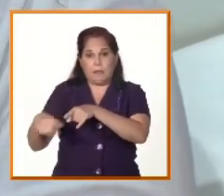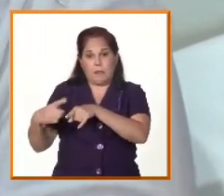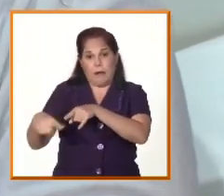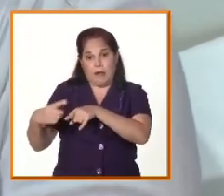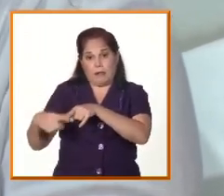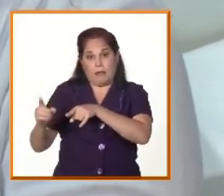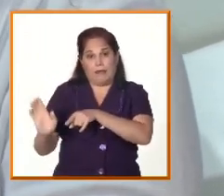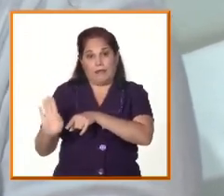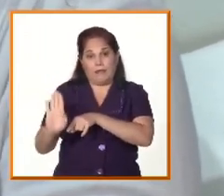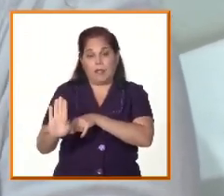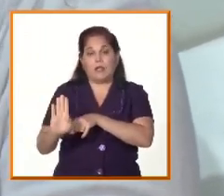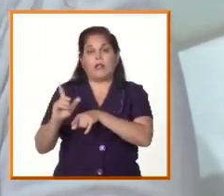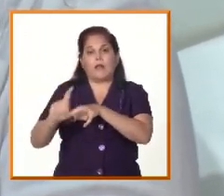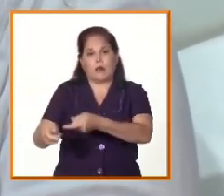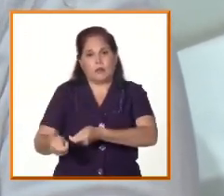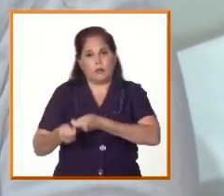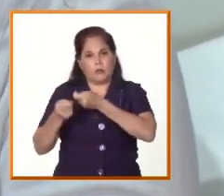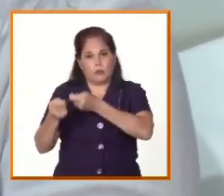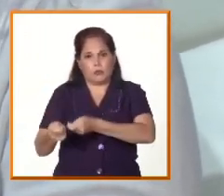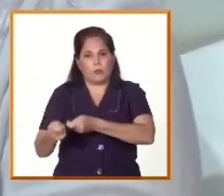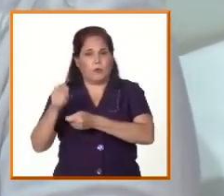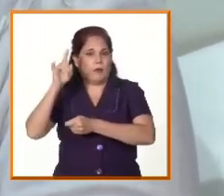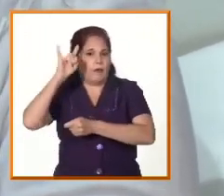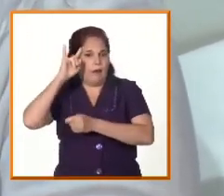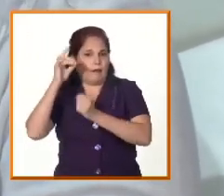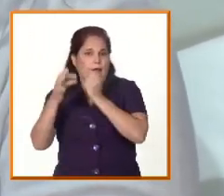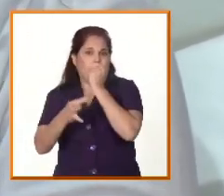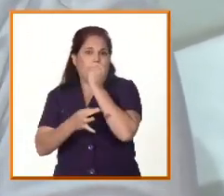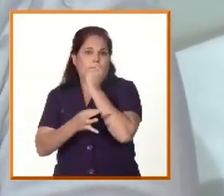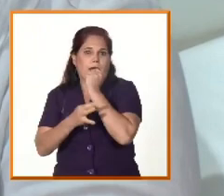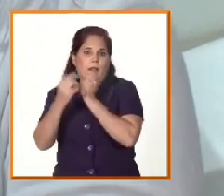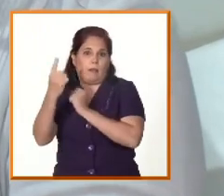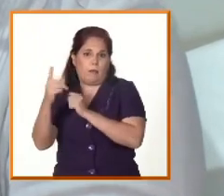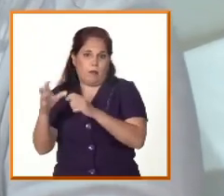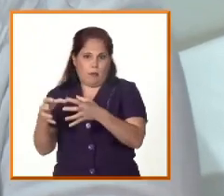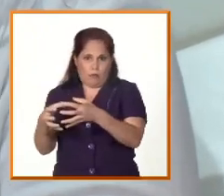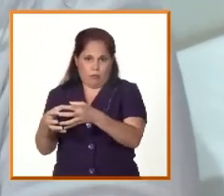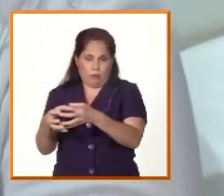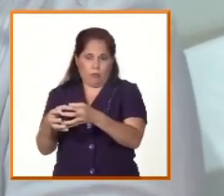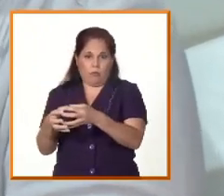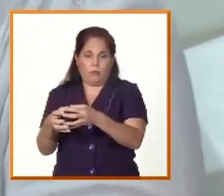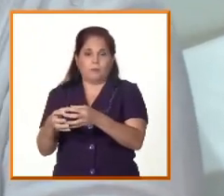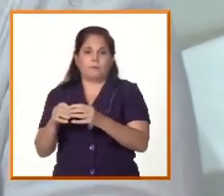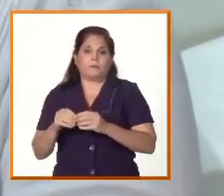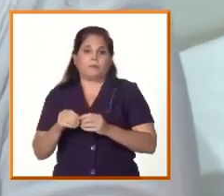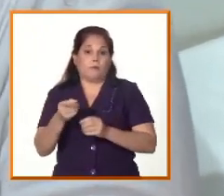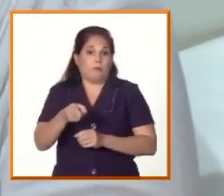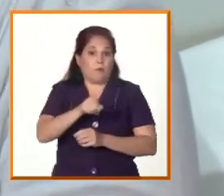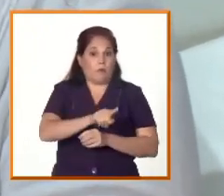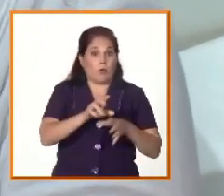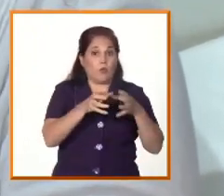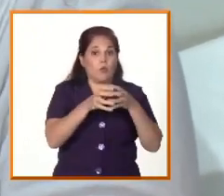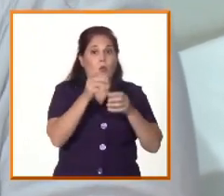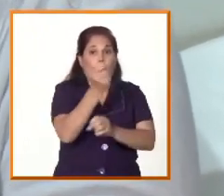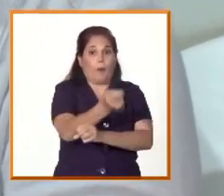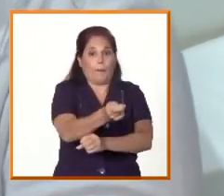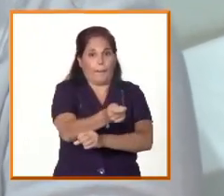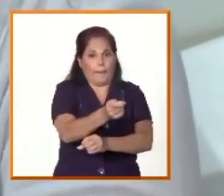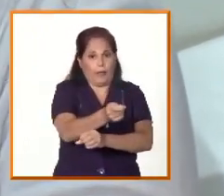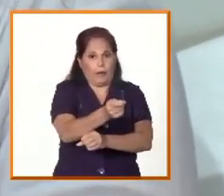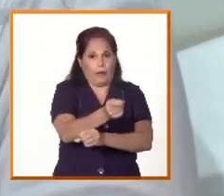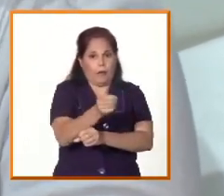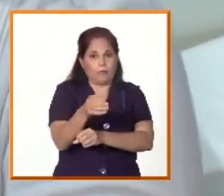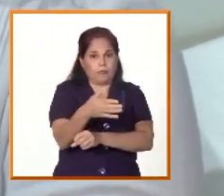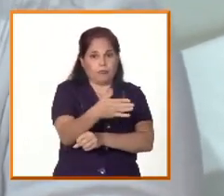son los productos de agricultura los lácteo cárnicos con café un grupo de la pesca que se dedica a todas las actividades